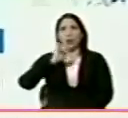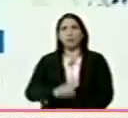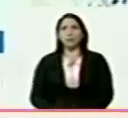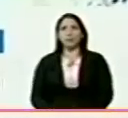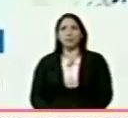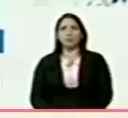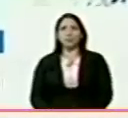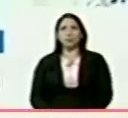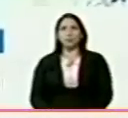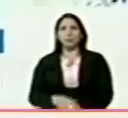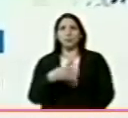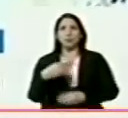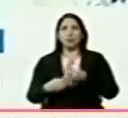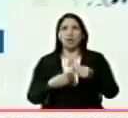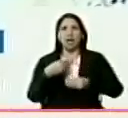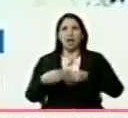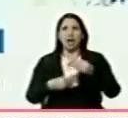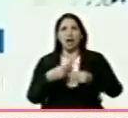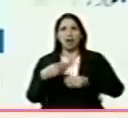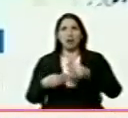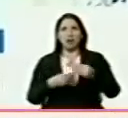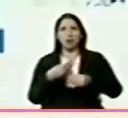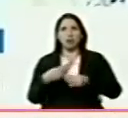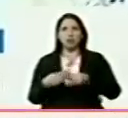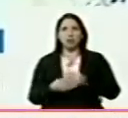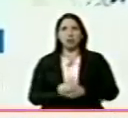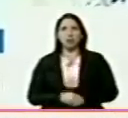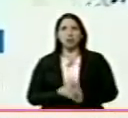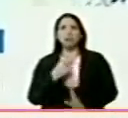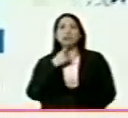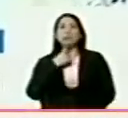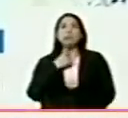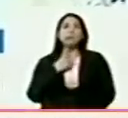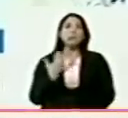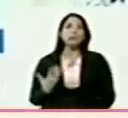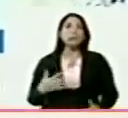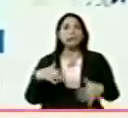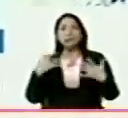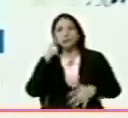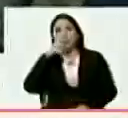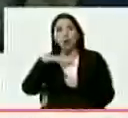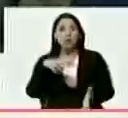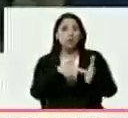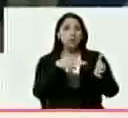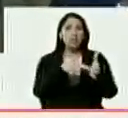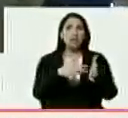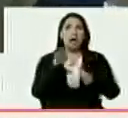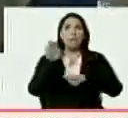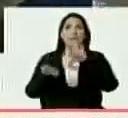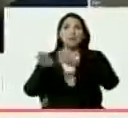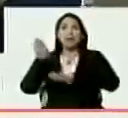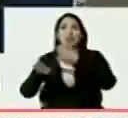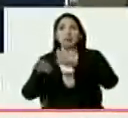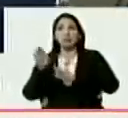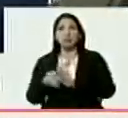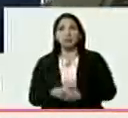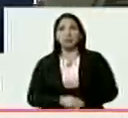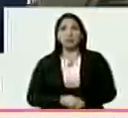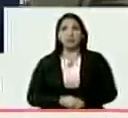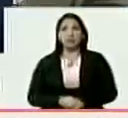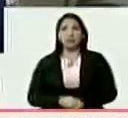para hacer una sed tremenda a la población siria. A pesar de